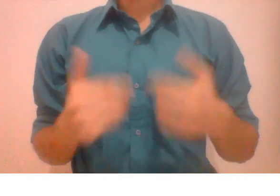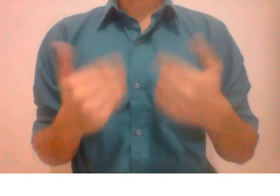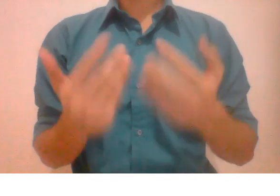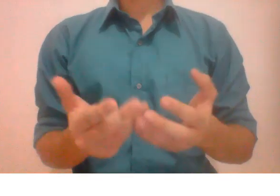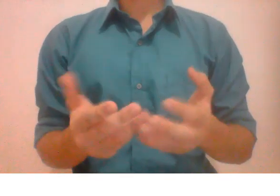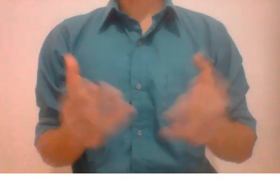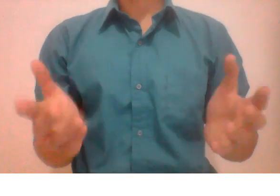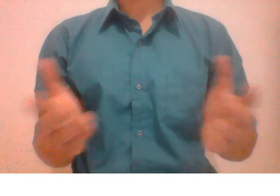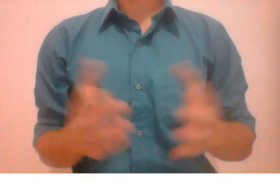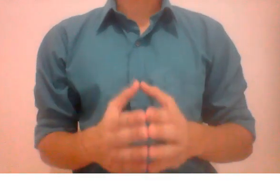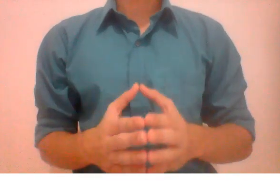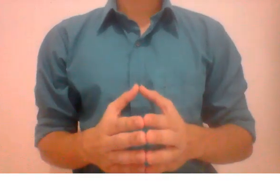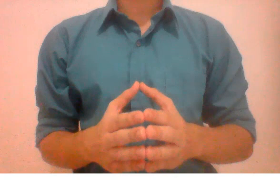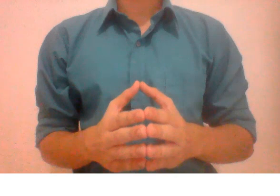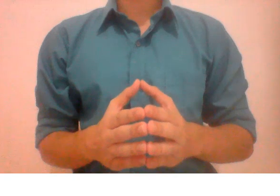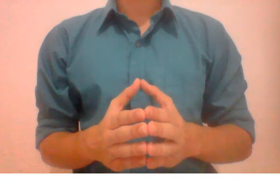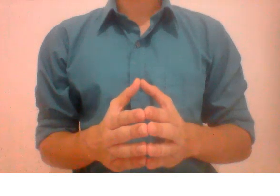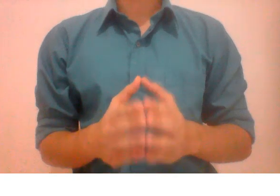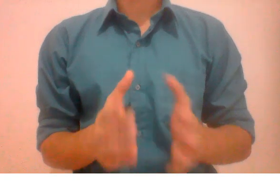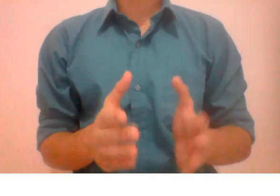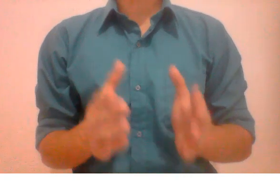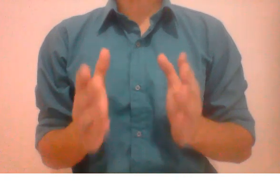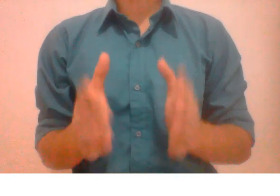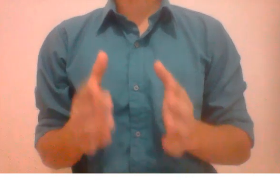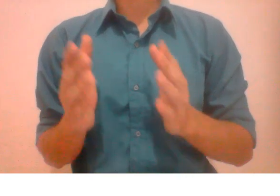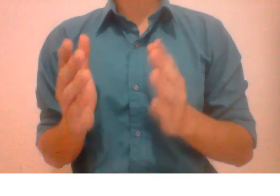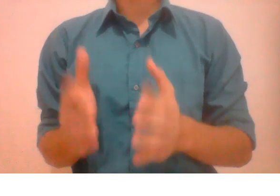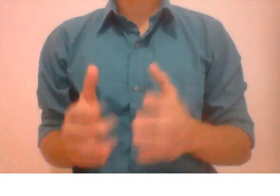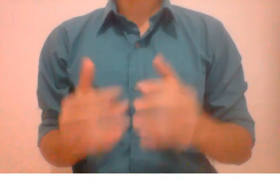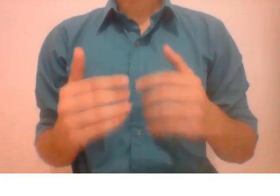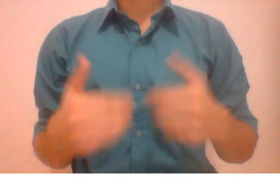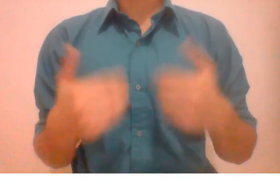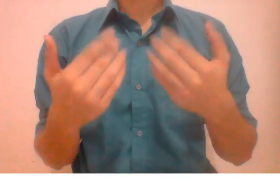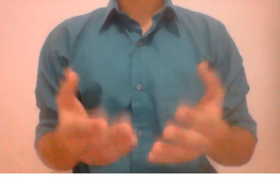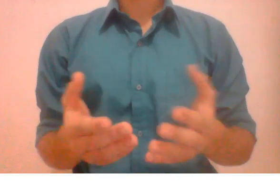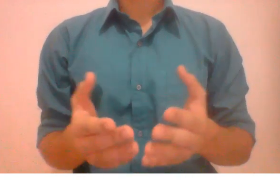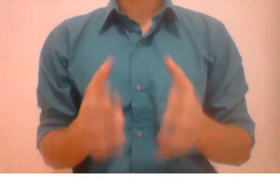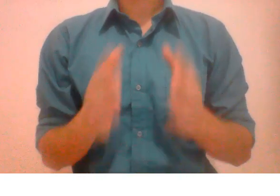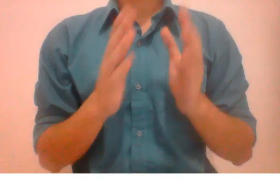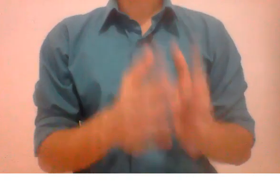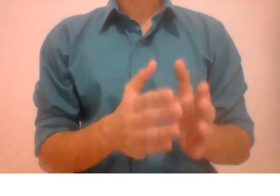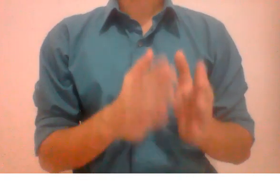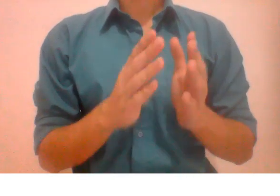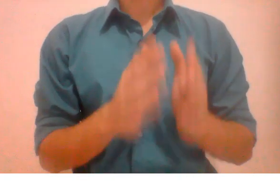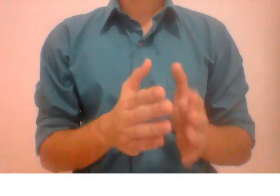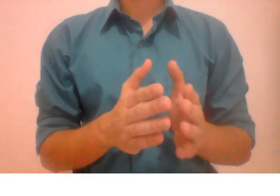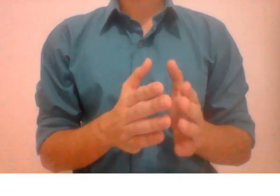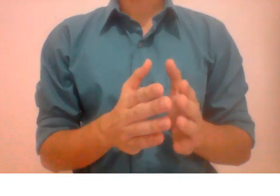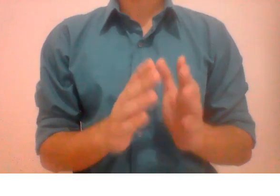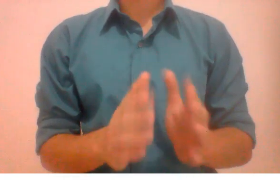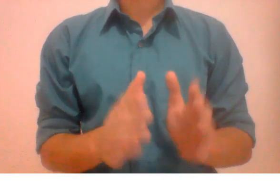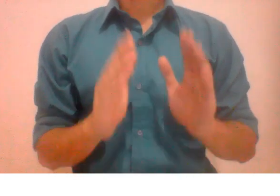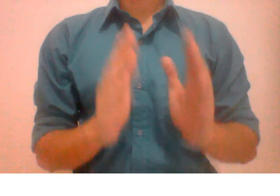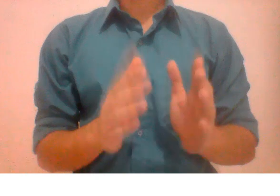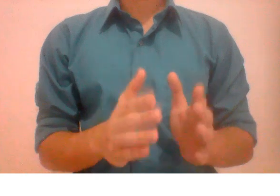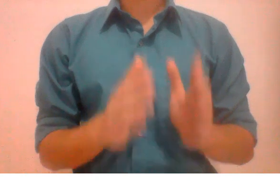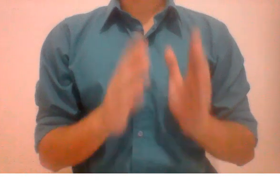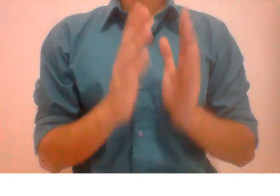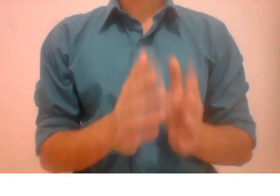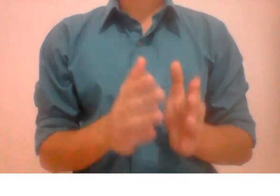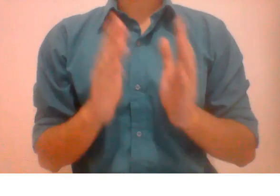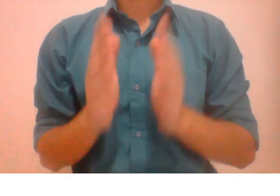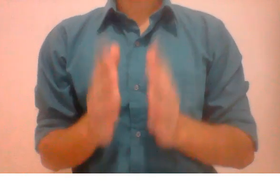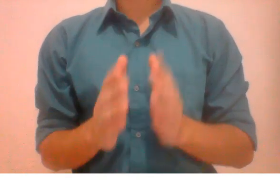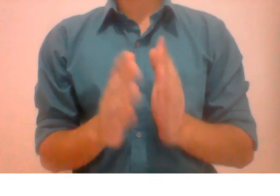FGR mencionó que los sobornos que se habían obtenido por parte de la empresa Odebrecht fueron utilizados para el tema de campañas políticas o el